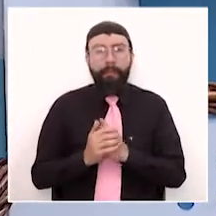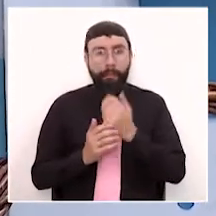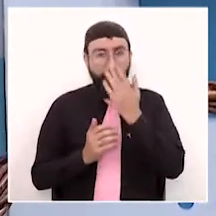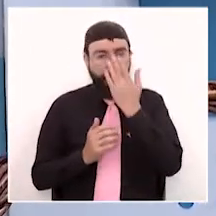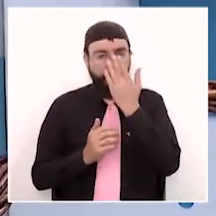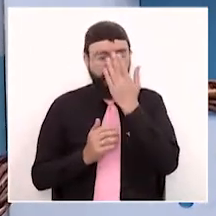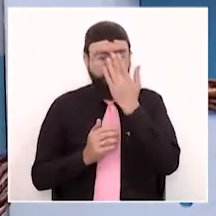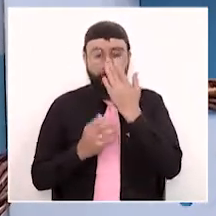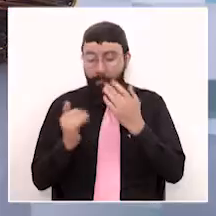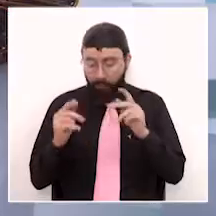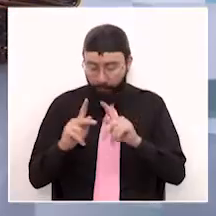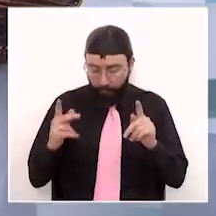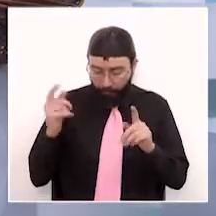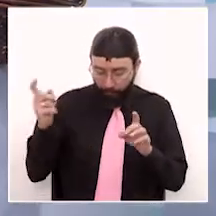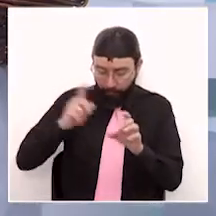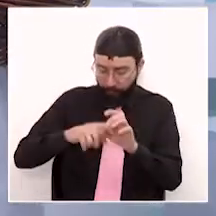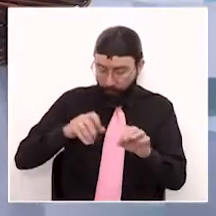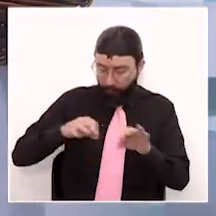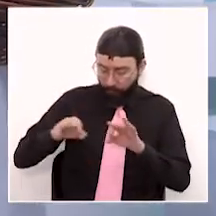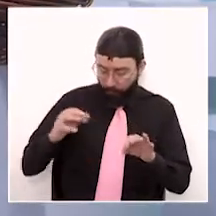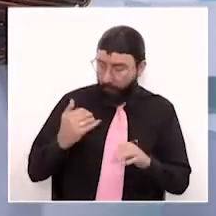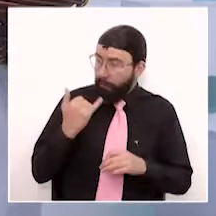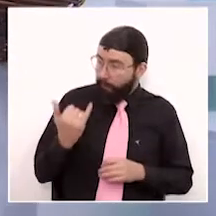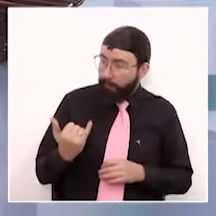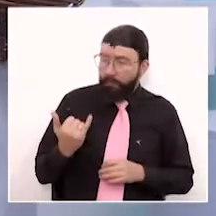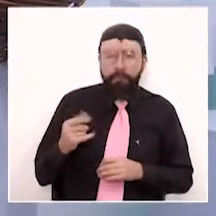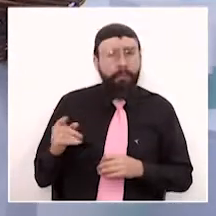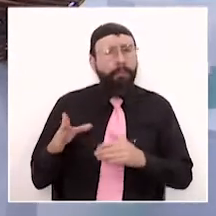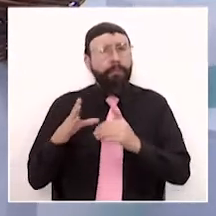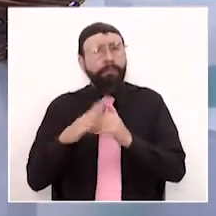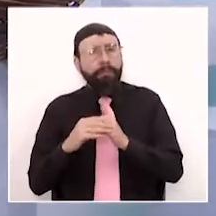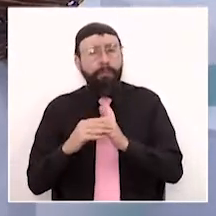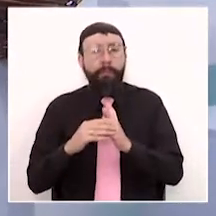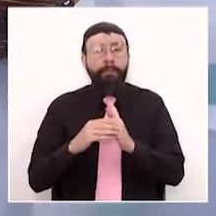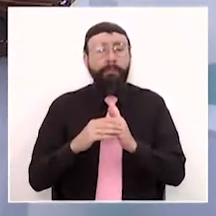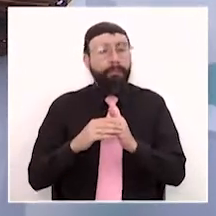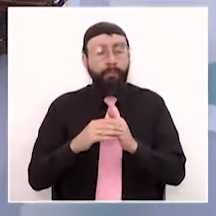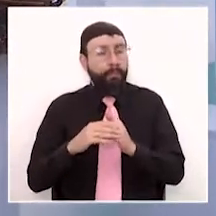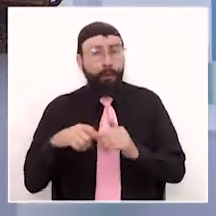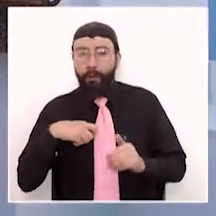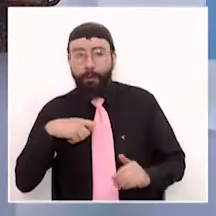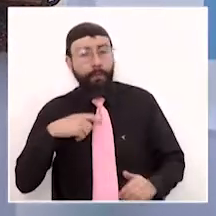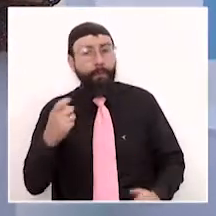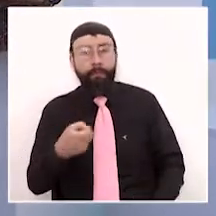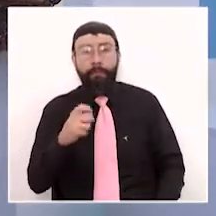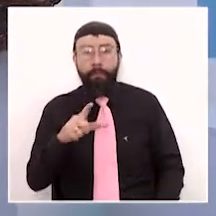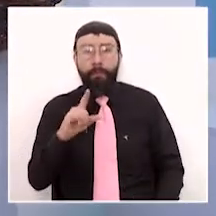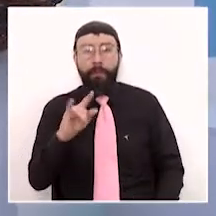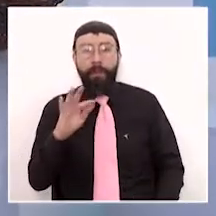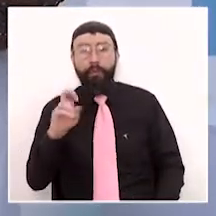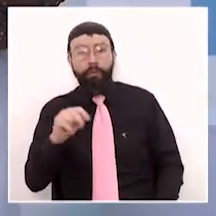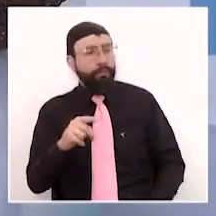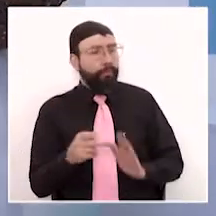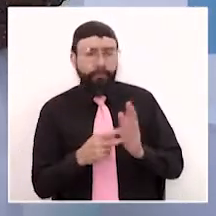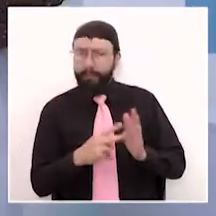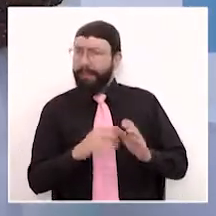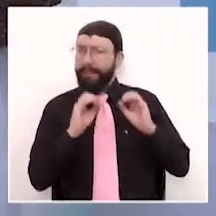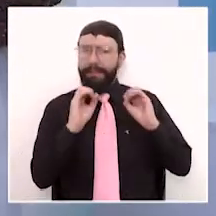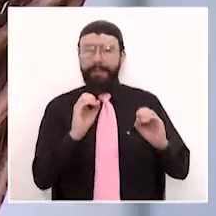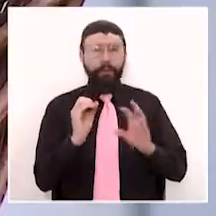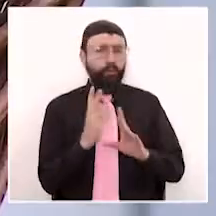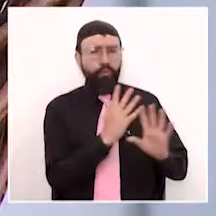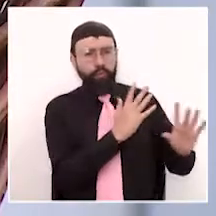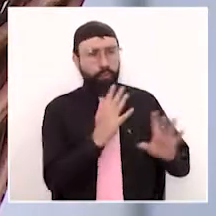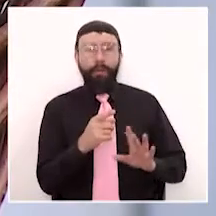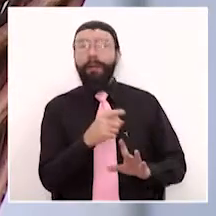acerca de este pan sin gluten, que sin gluten significa que no tiene nada de trigo, porque el trigo contiene